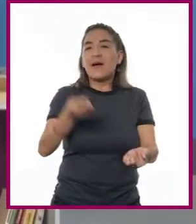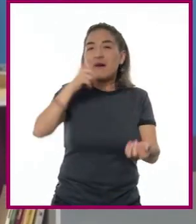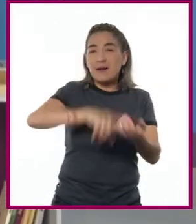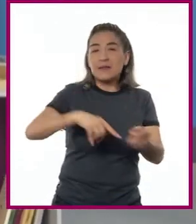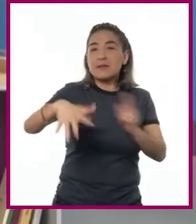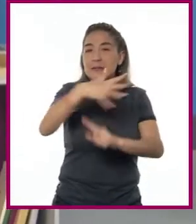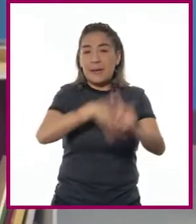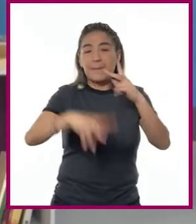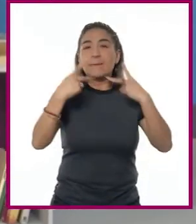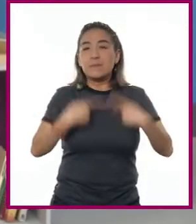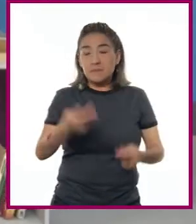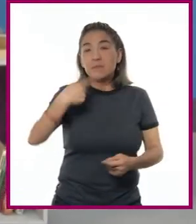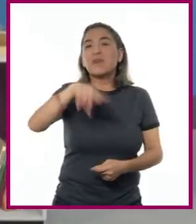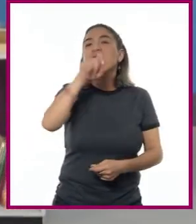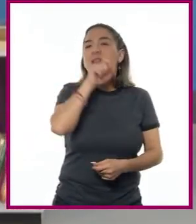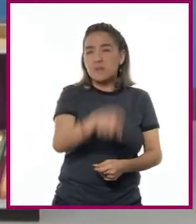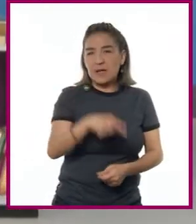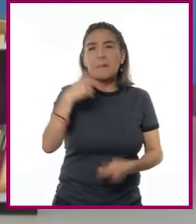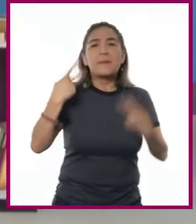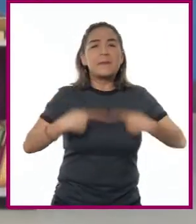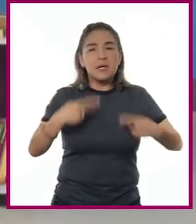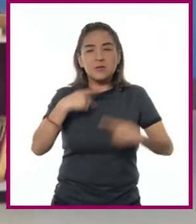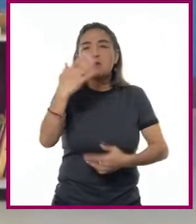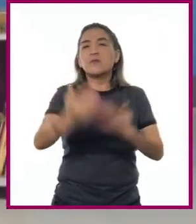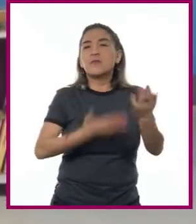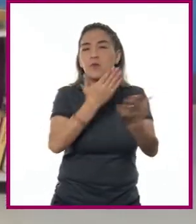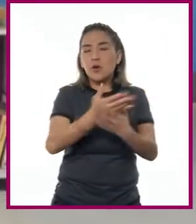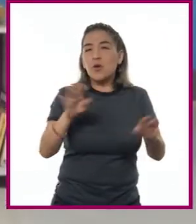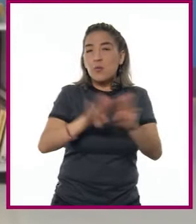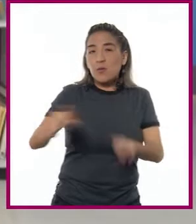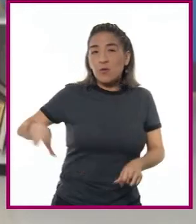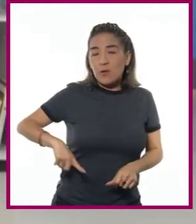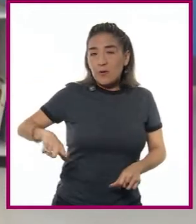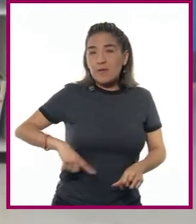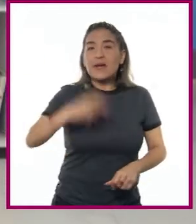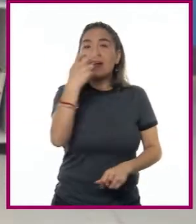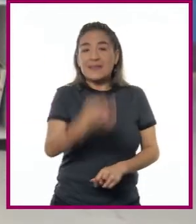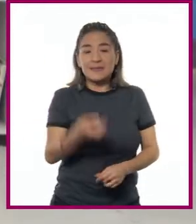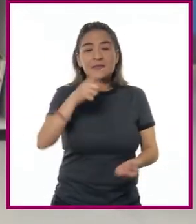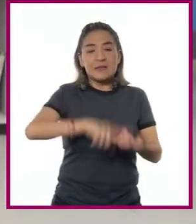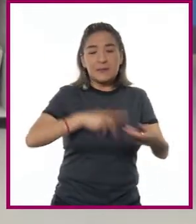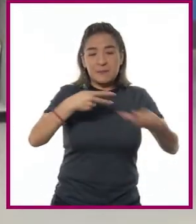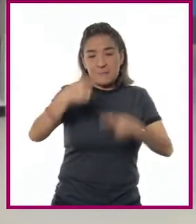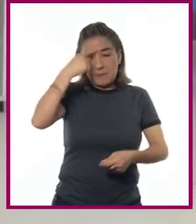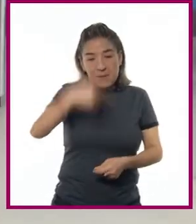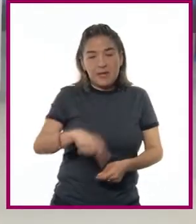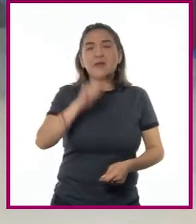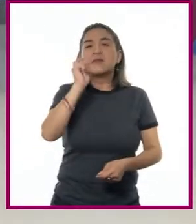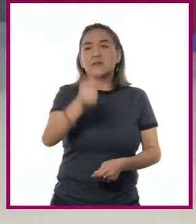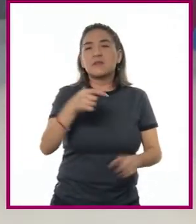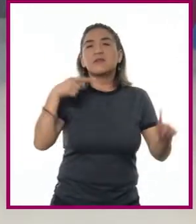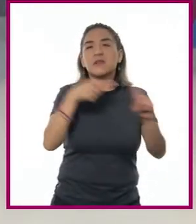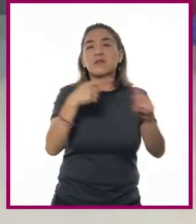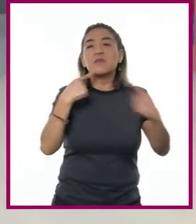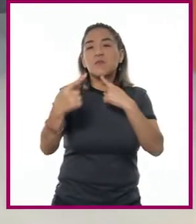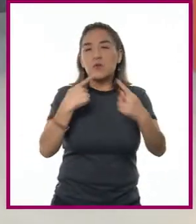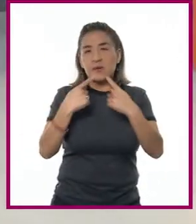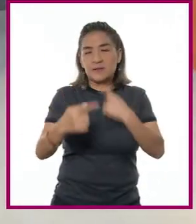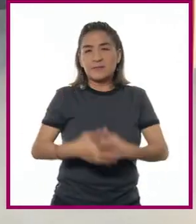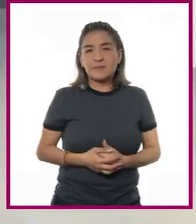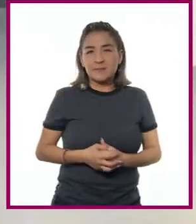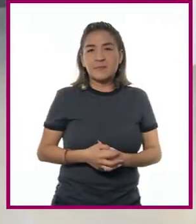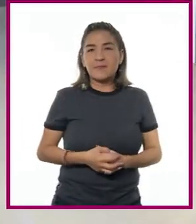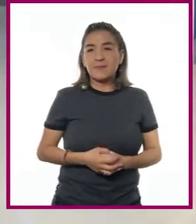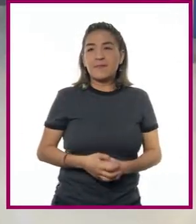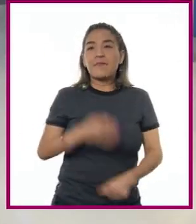sociedad, pero también las autoridades son quienes deben prepararse y actuar de manera democrática.